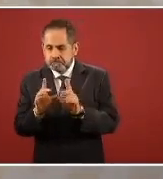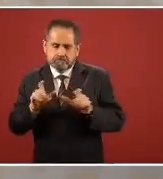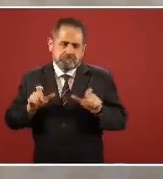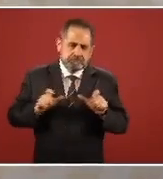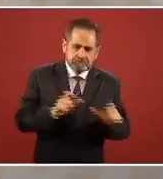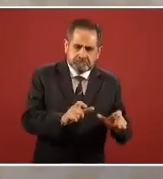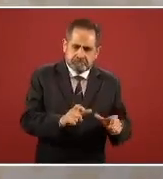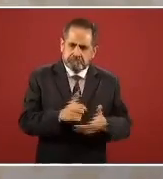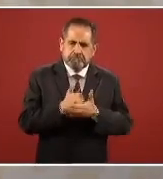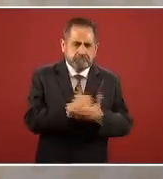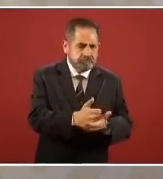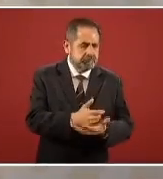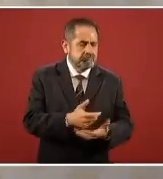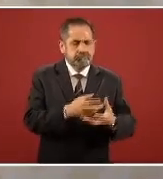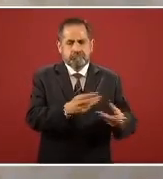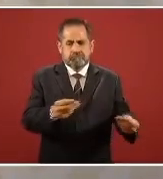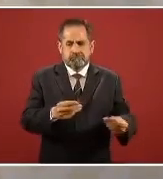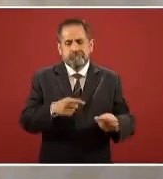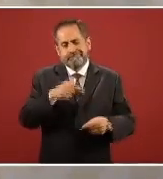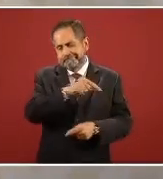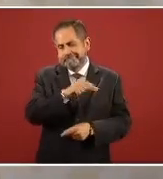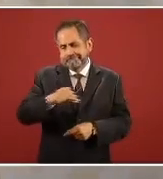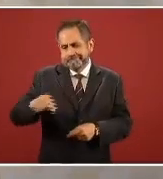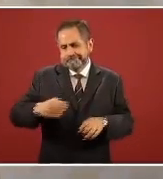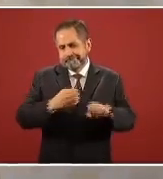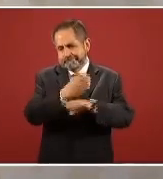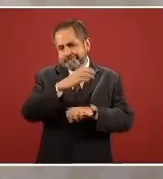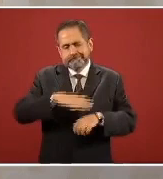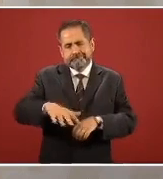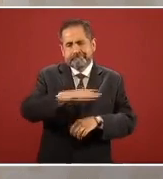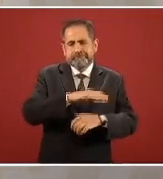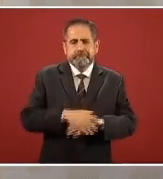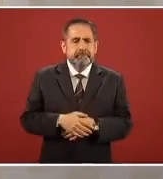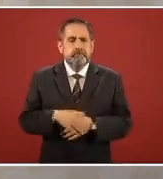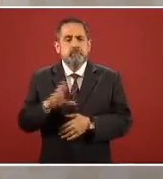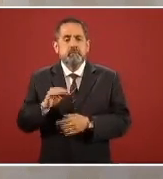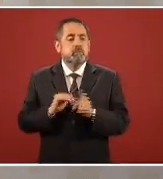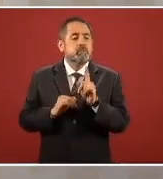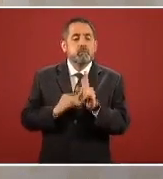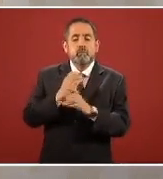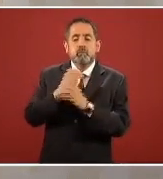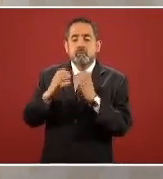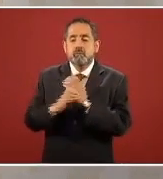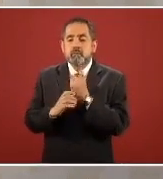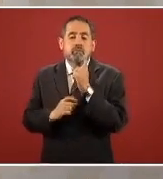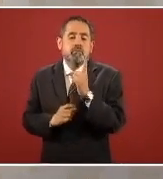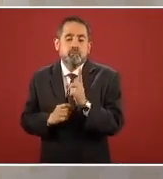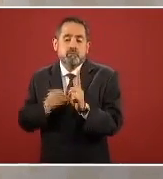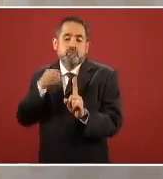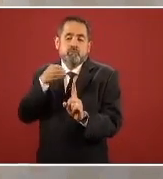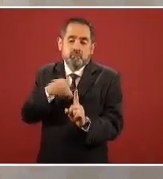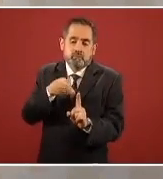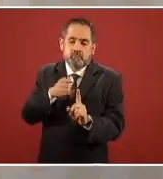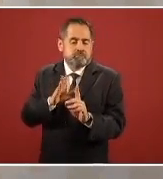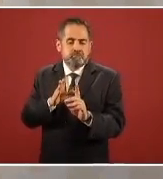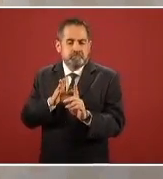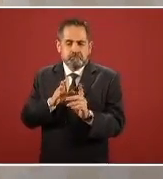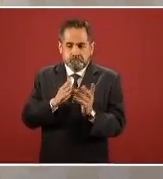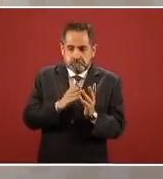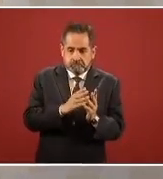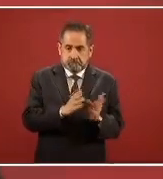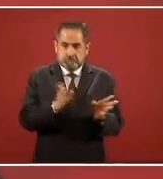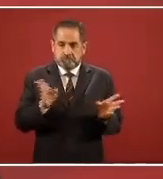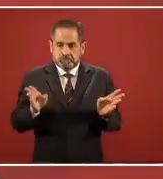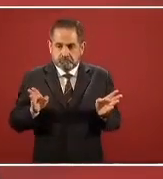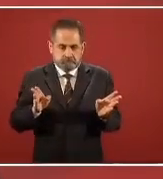vivían los estados. No se atendió a algunos aspectos o